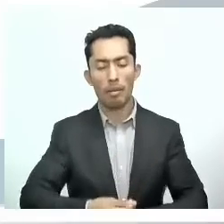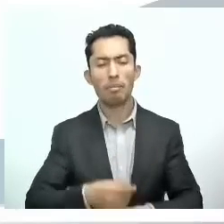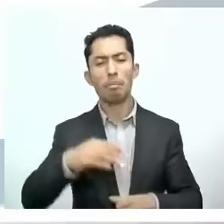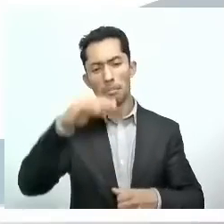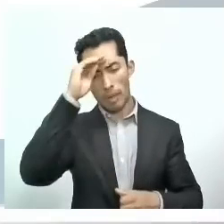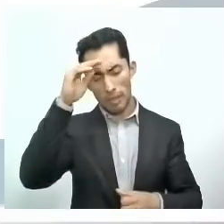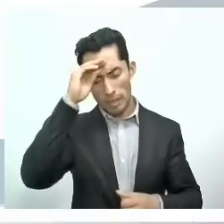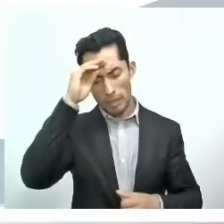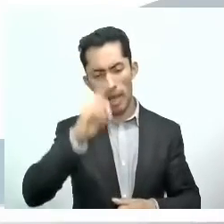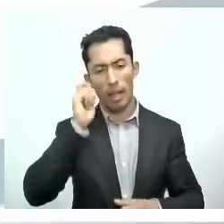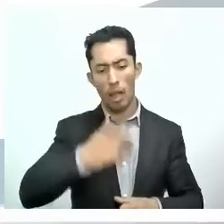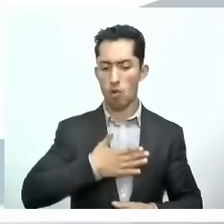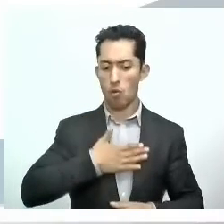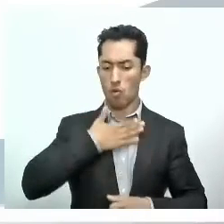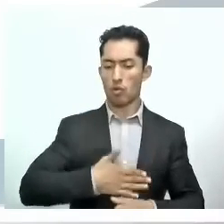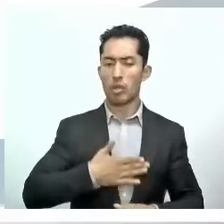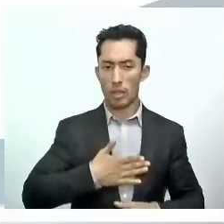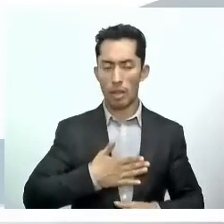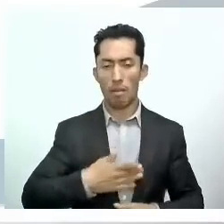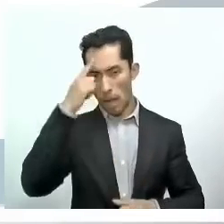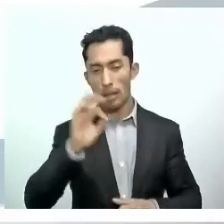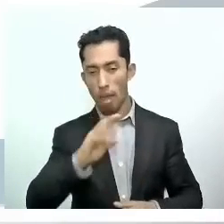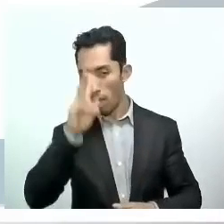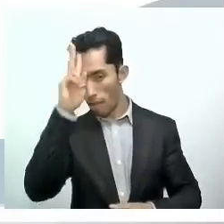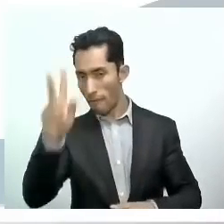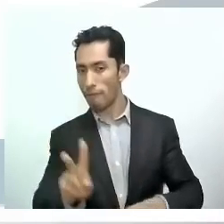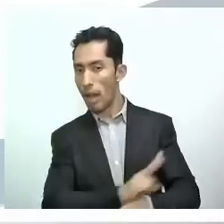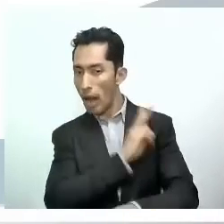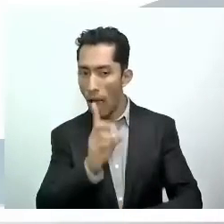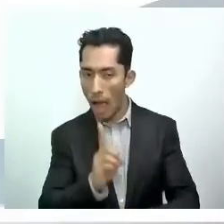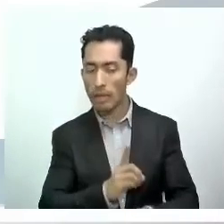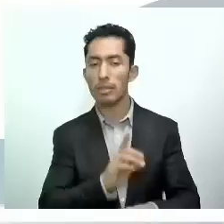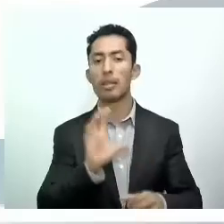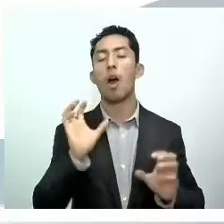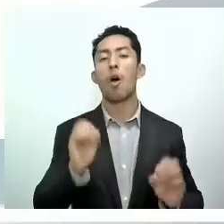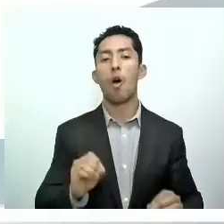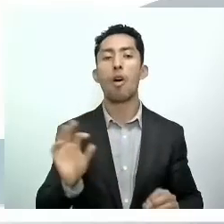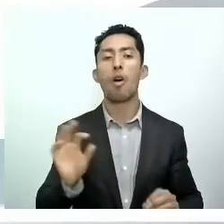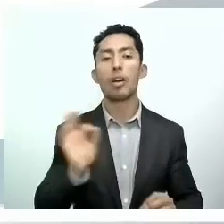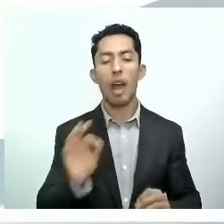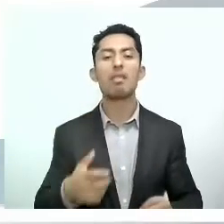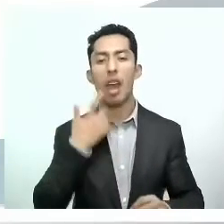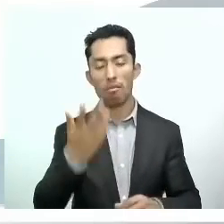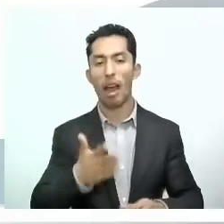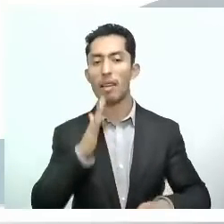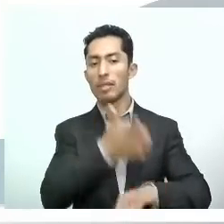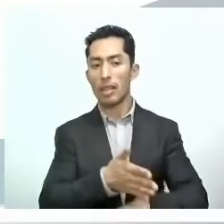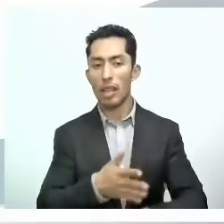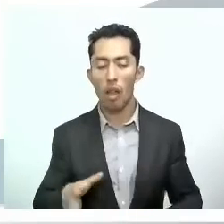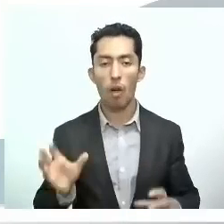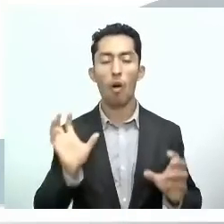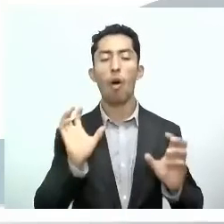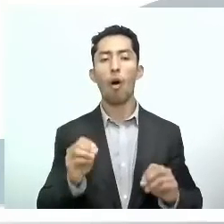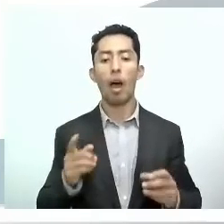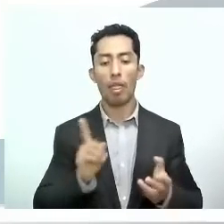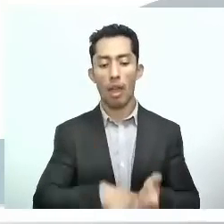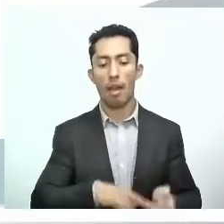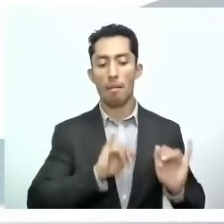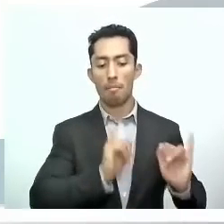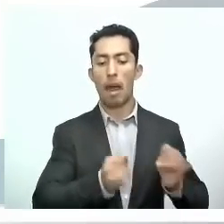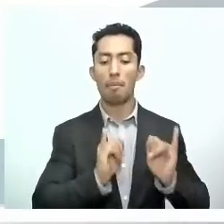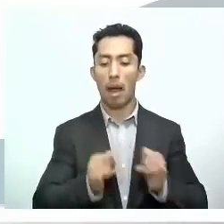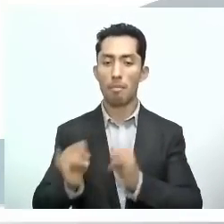en términos de venganza, en términos de castigo, en términos individualistas, como